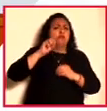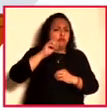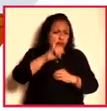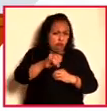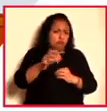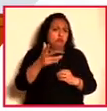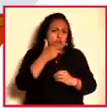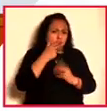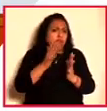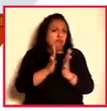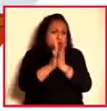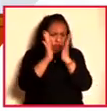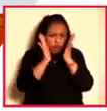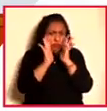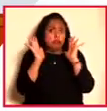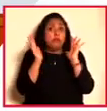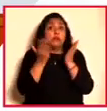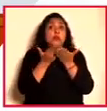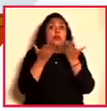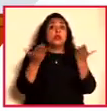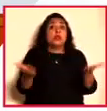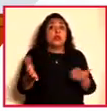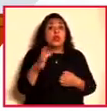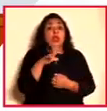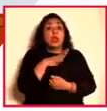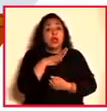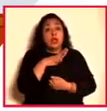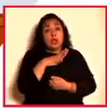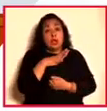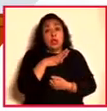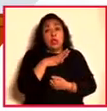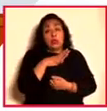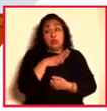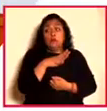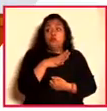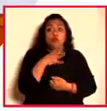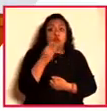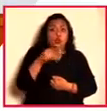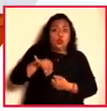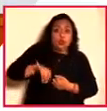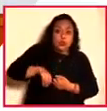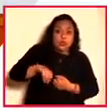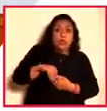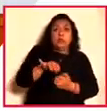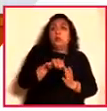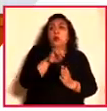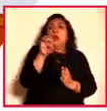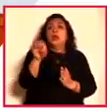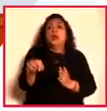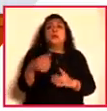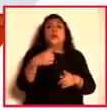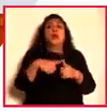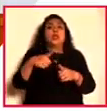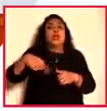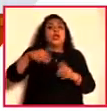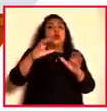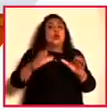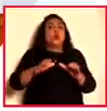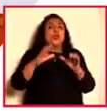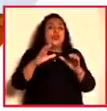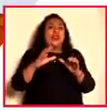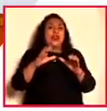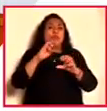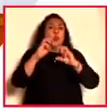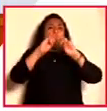además hay ahora un creciente interés, por ejemplo, por la parte de la ecología, ¿no?